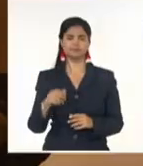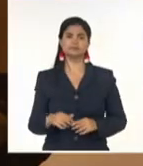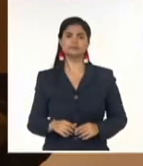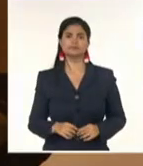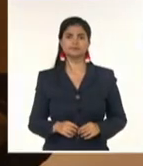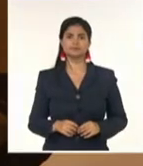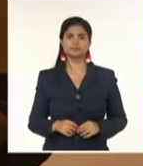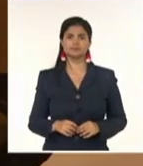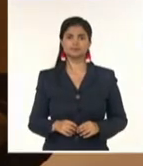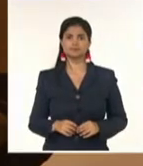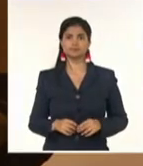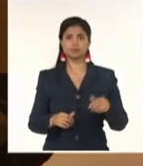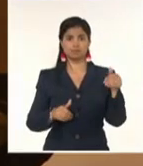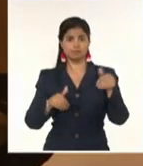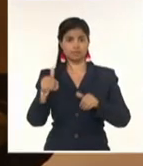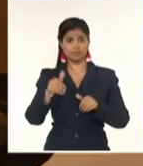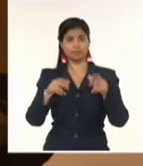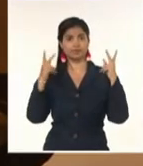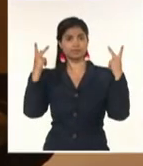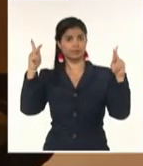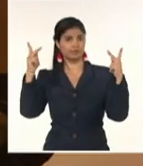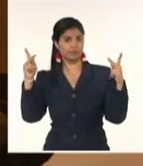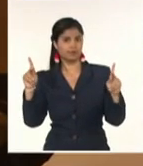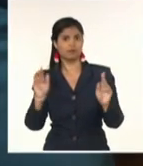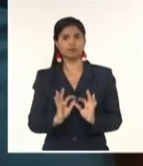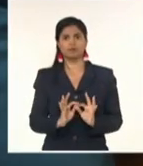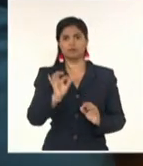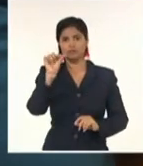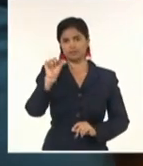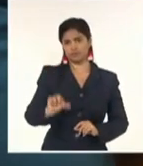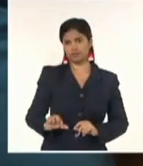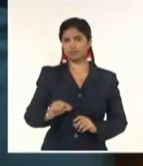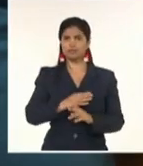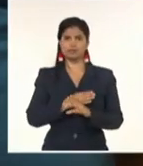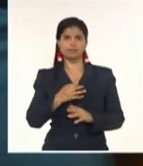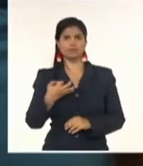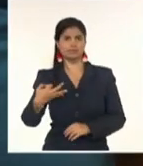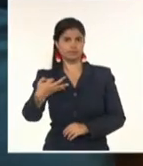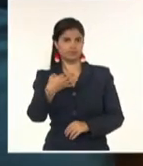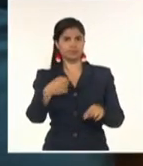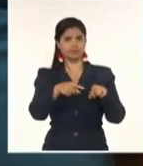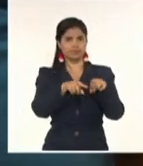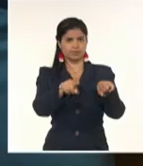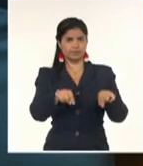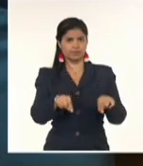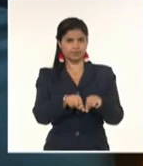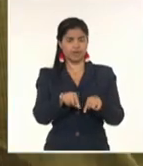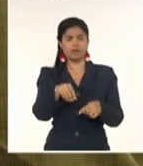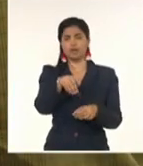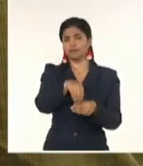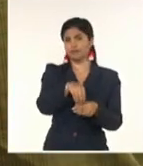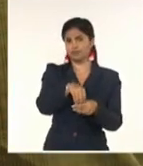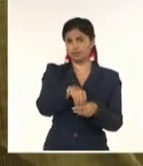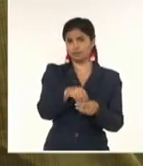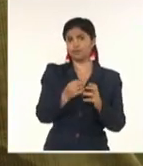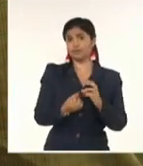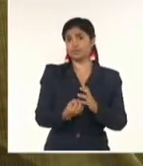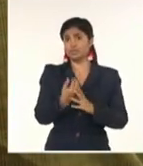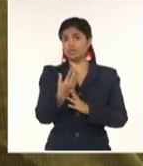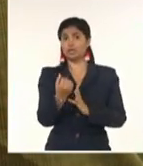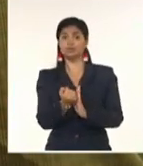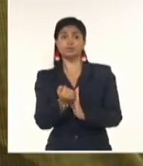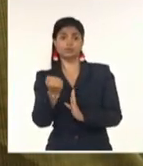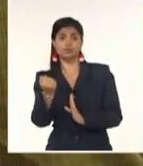presentes, además, especialistas y representantes de varios museos y salas naturales que forman parte de Naturet, creadas de manera oficial